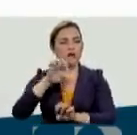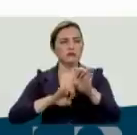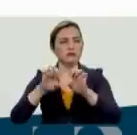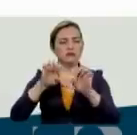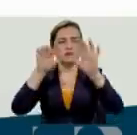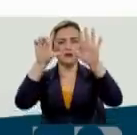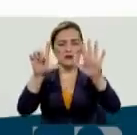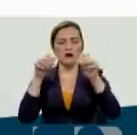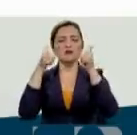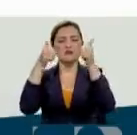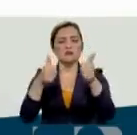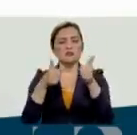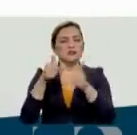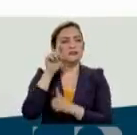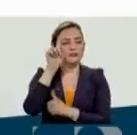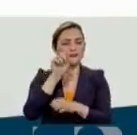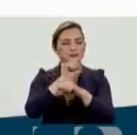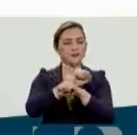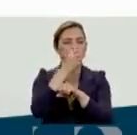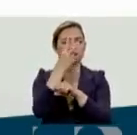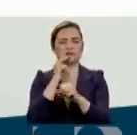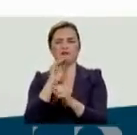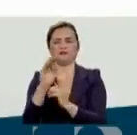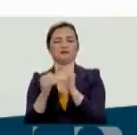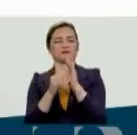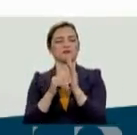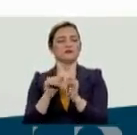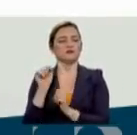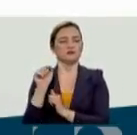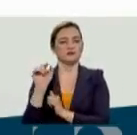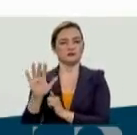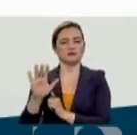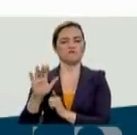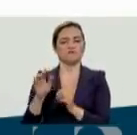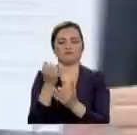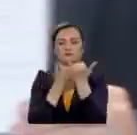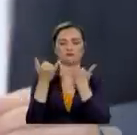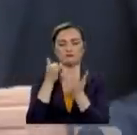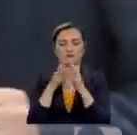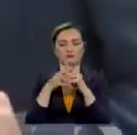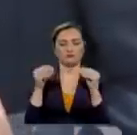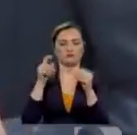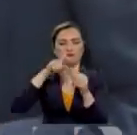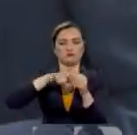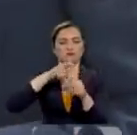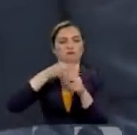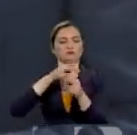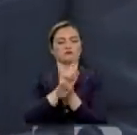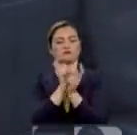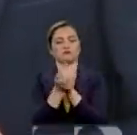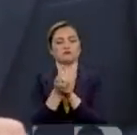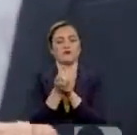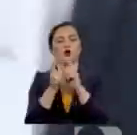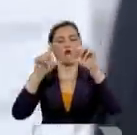calificado a 7 binomios, 1 está rechazado, 2 impugnados y 5 fueron enviados a subsanar porque inscriben con nombre cambiado o